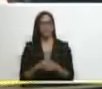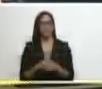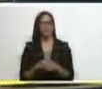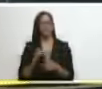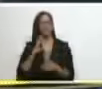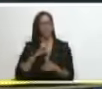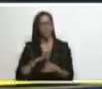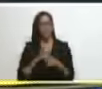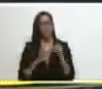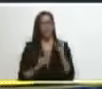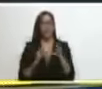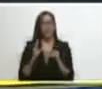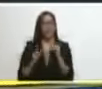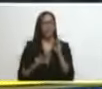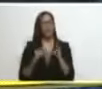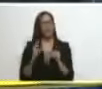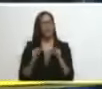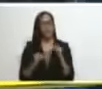Estuvimos hablando